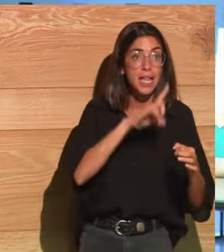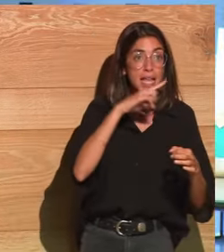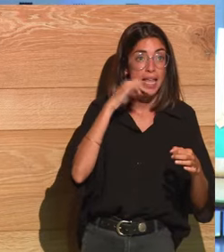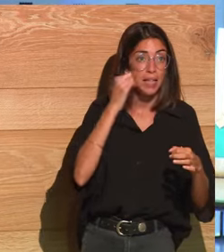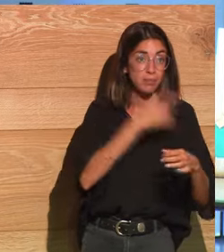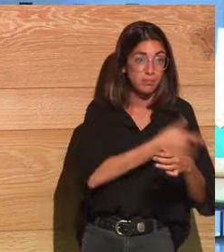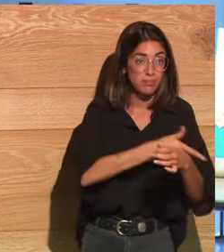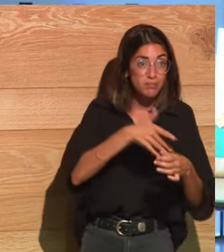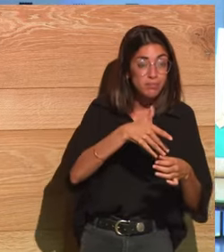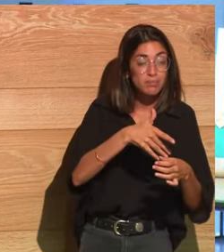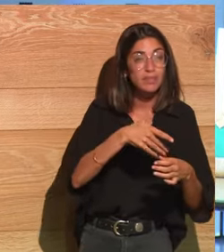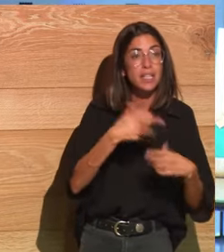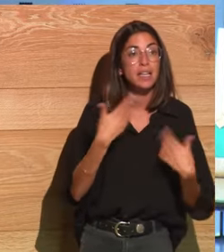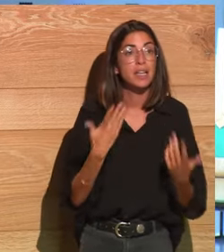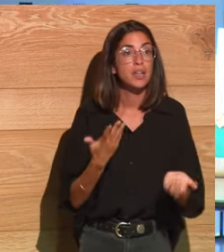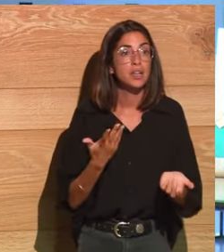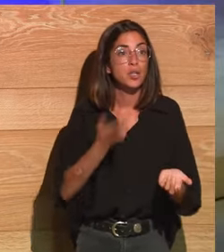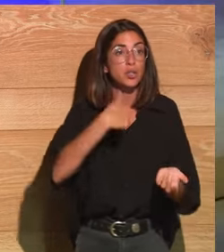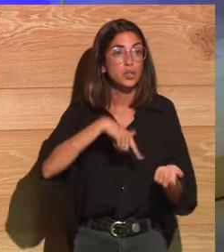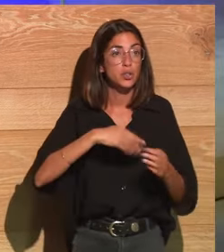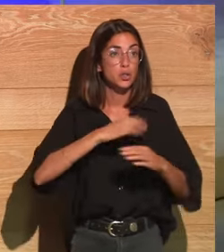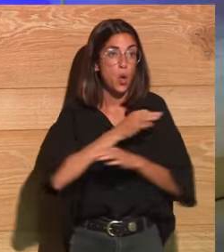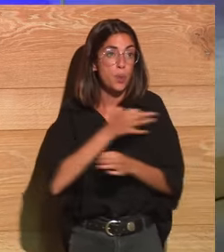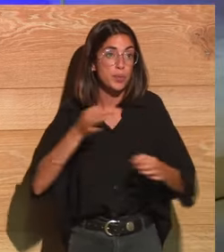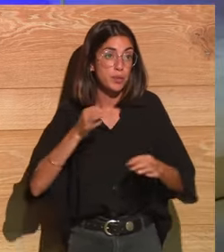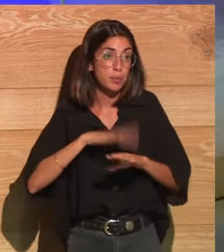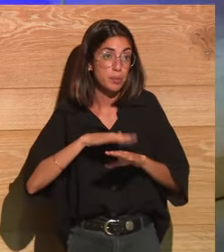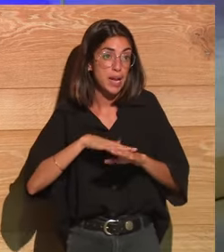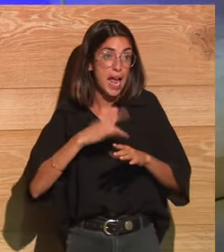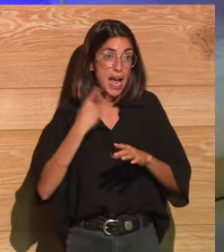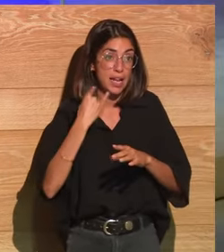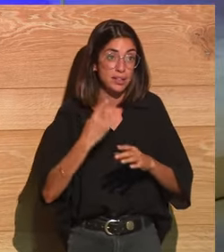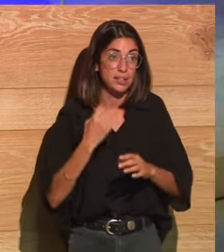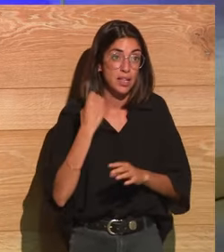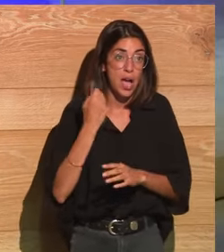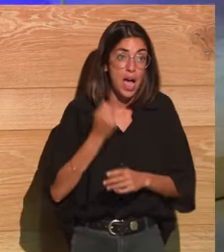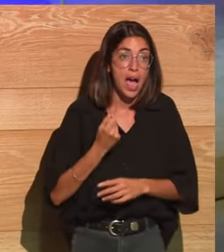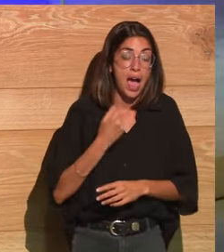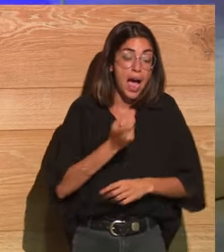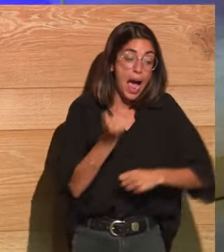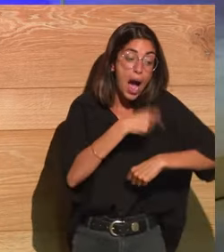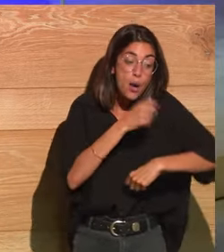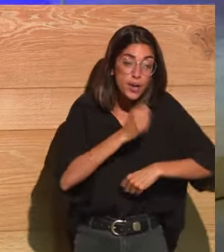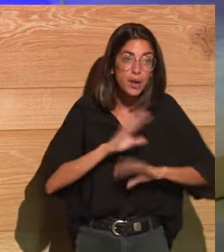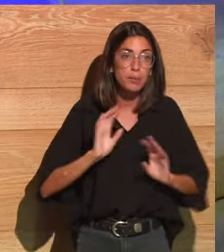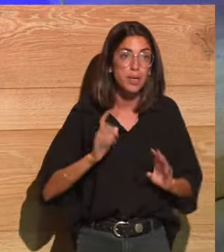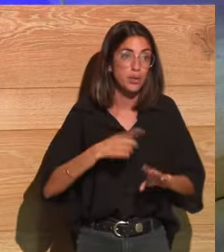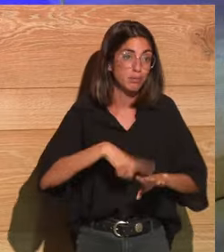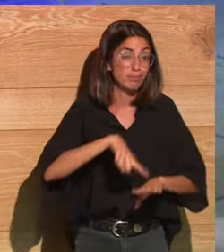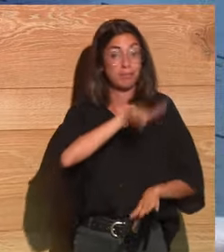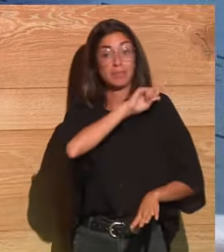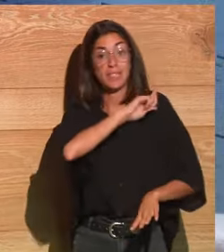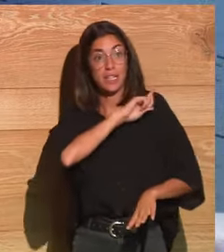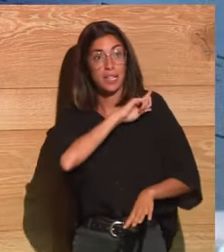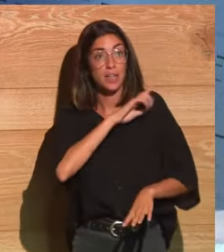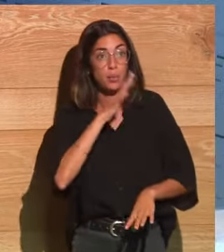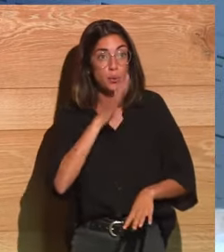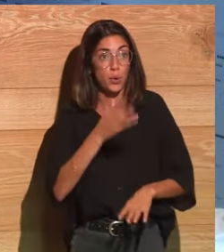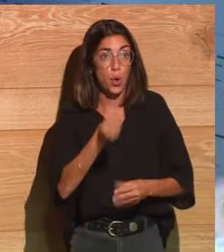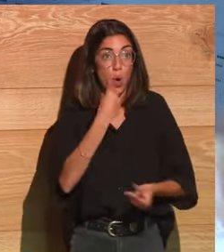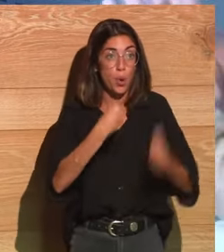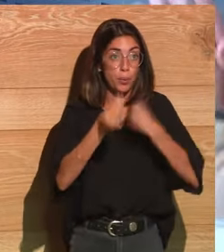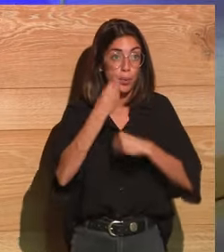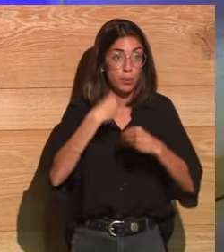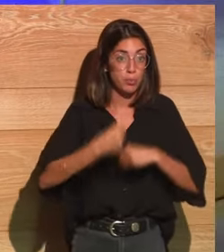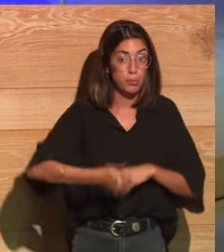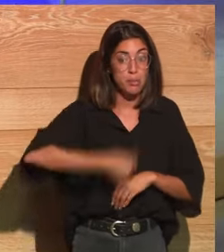mismo homínido optimizado para ahorrar energía, pero en un ambiente de sobreabundancia. Claro, somos el único que come, claro, más de lo que le hace